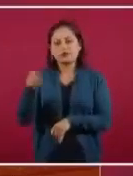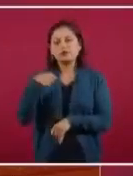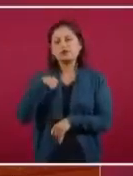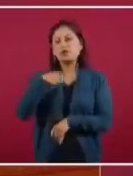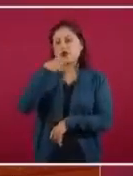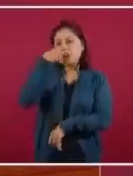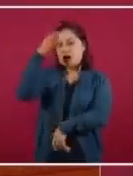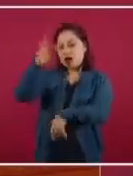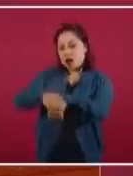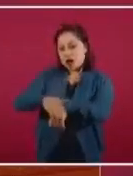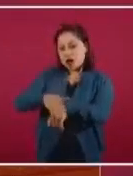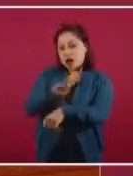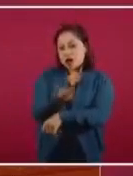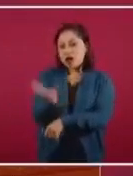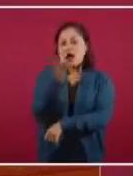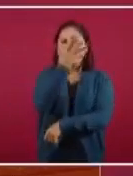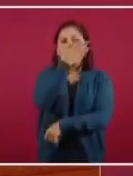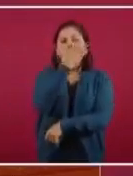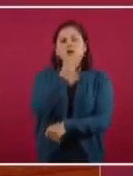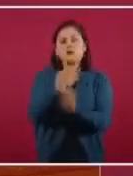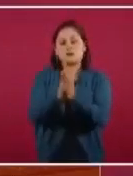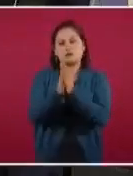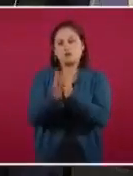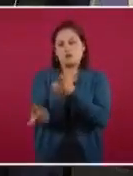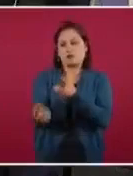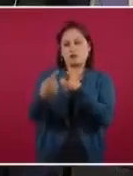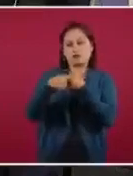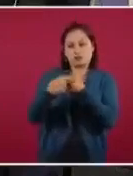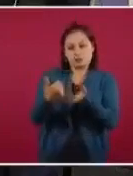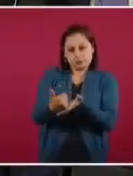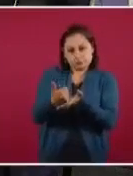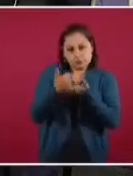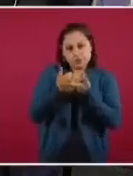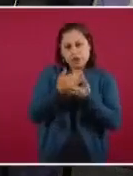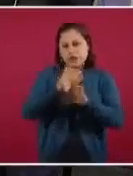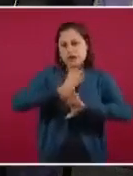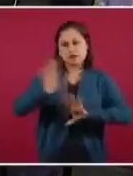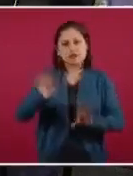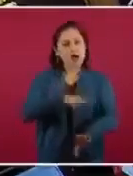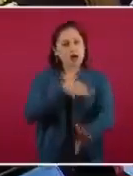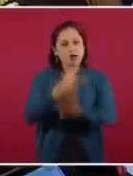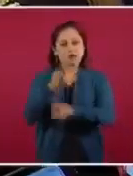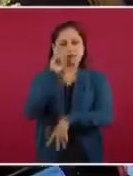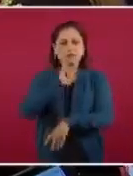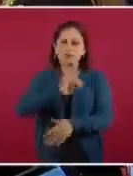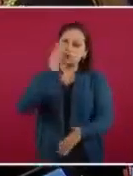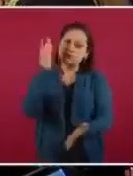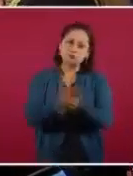hombres a sumarse a ponerle fin a la violencia contra las mujeres. Muchísimas gracias.